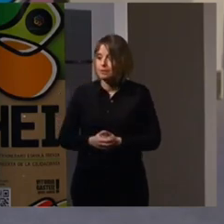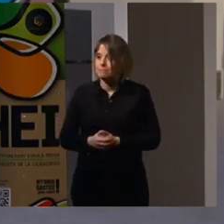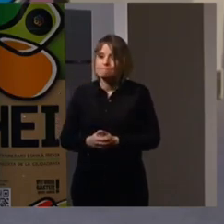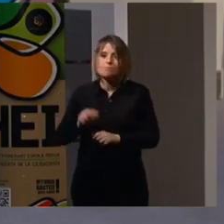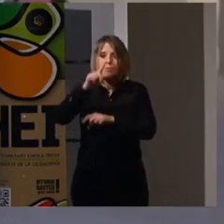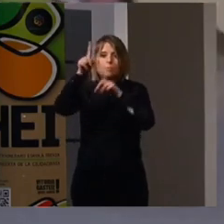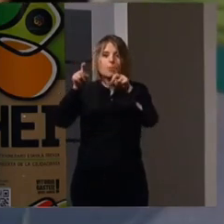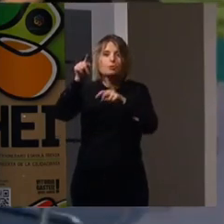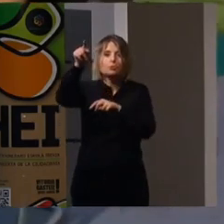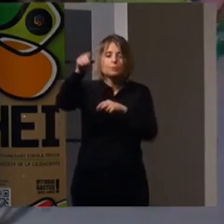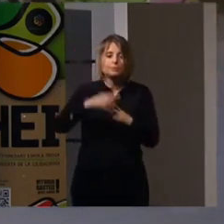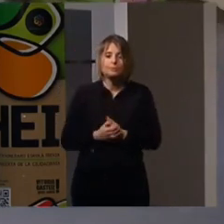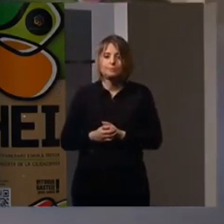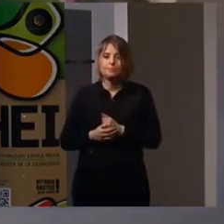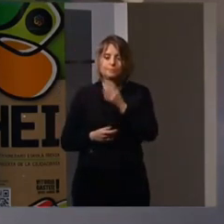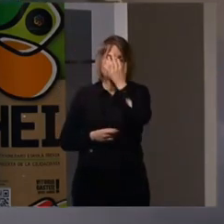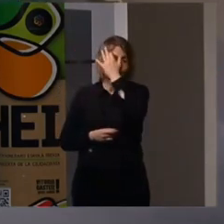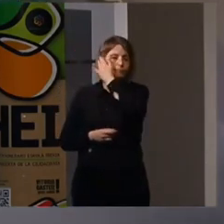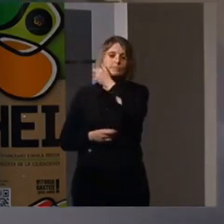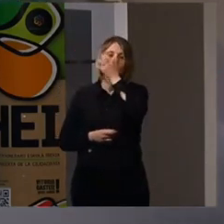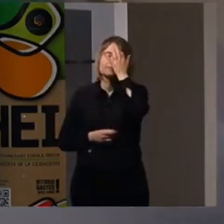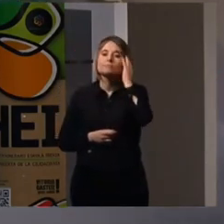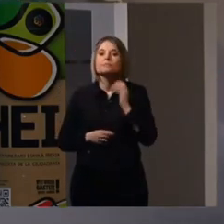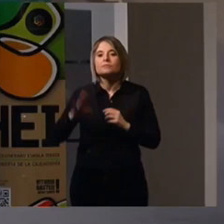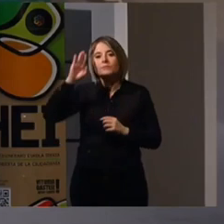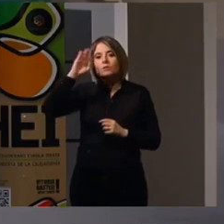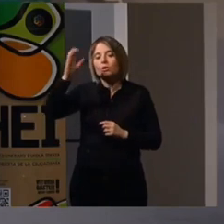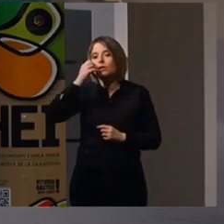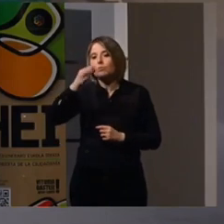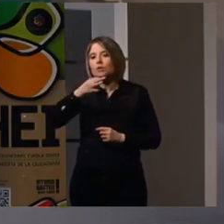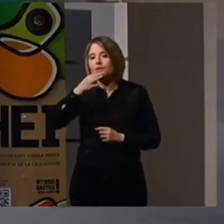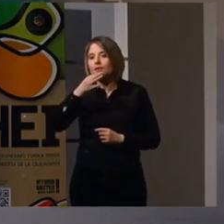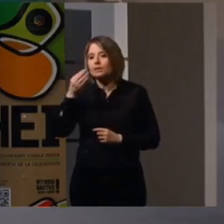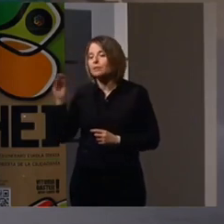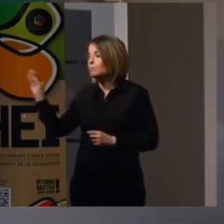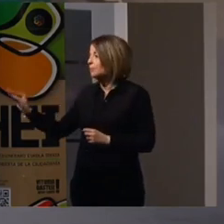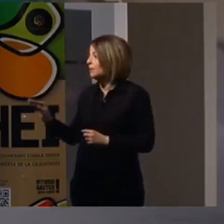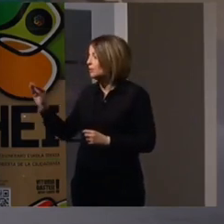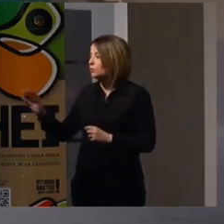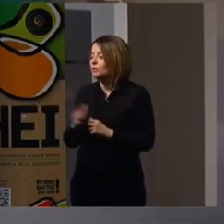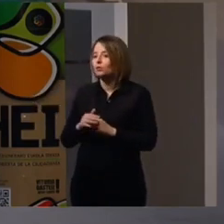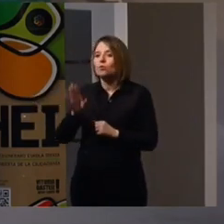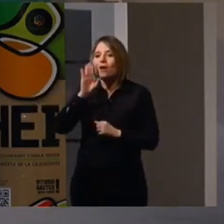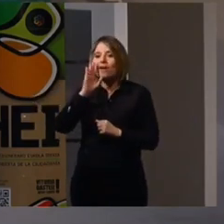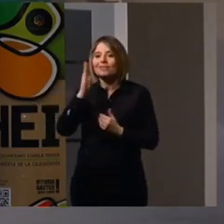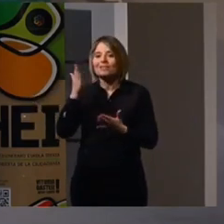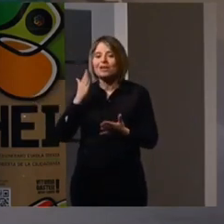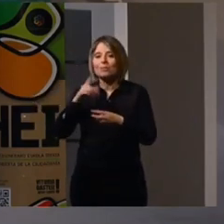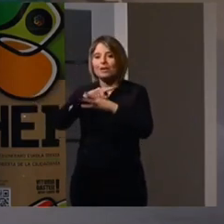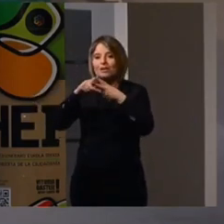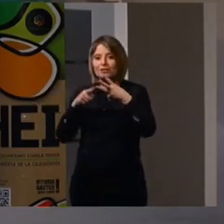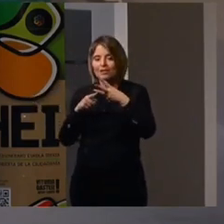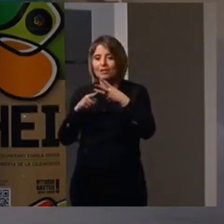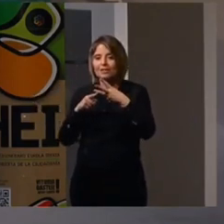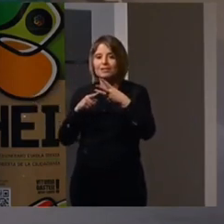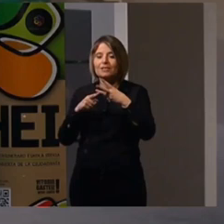Había por ahí otra pregunta, creo. Sí. Hola, buenas tardes. Te quería preguntar, has hablado antes de tres, en una